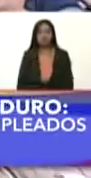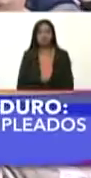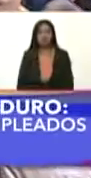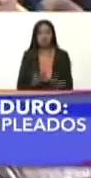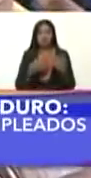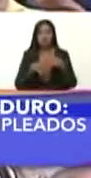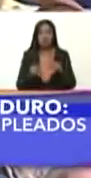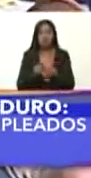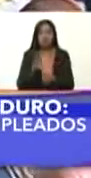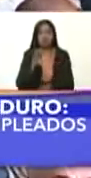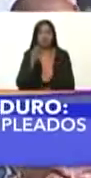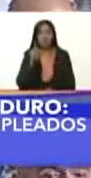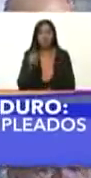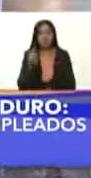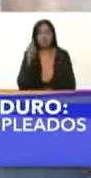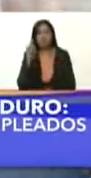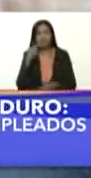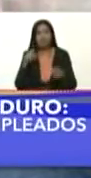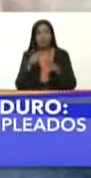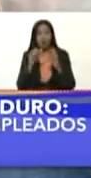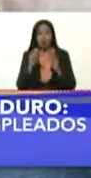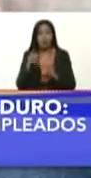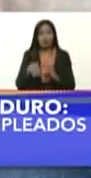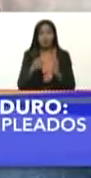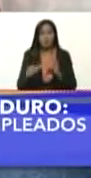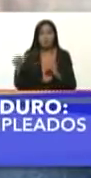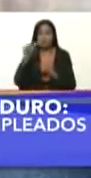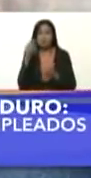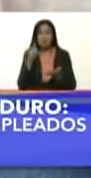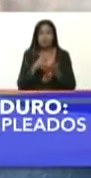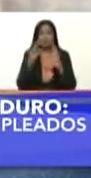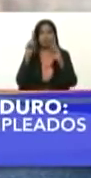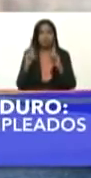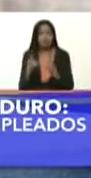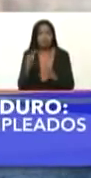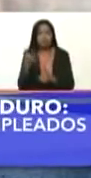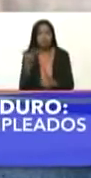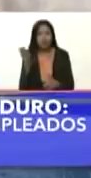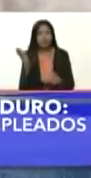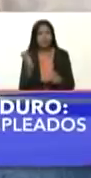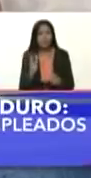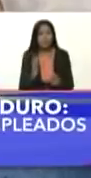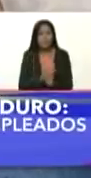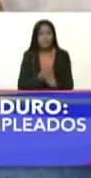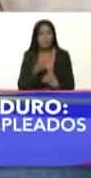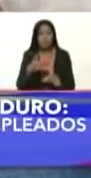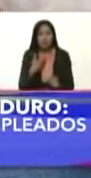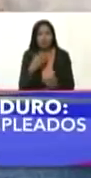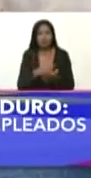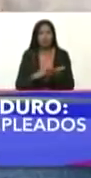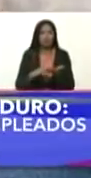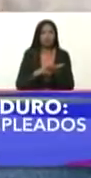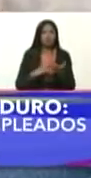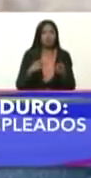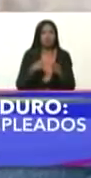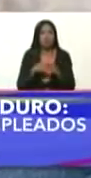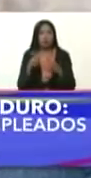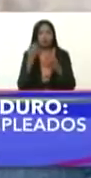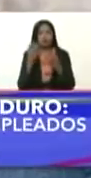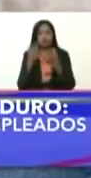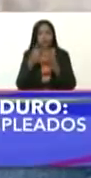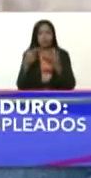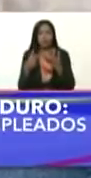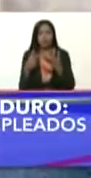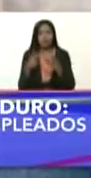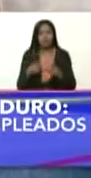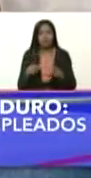Incluir a los CPT en el Estado Mayor a fin de participar en las tomas de decisiones. Recuperación de materiales estratégicos ubicados en